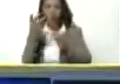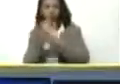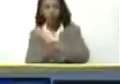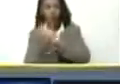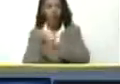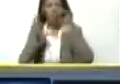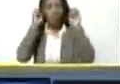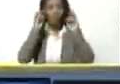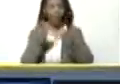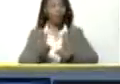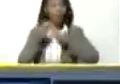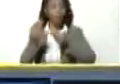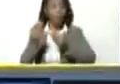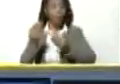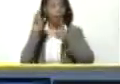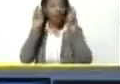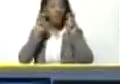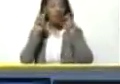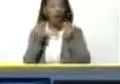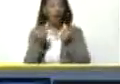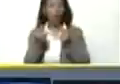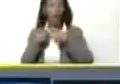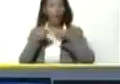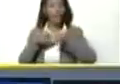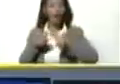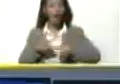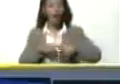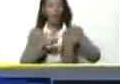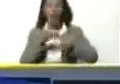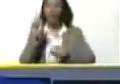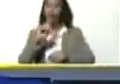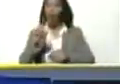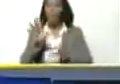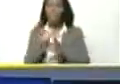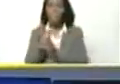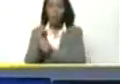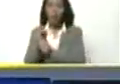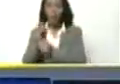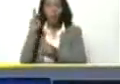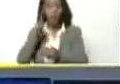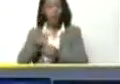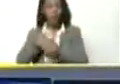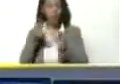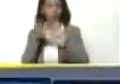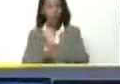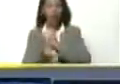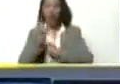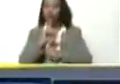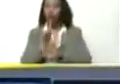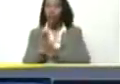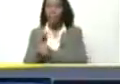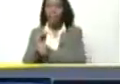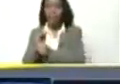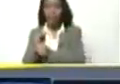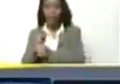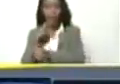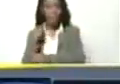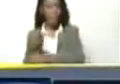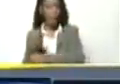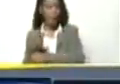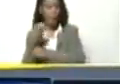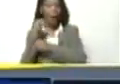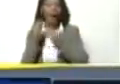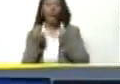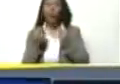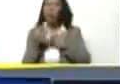tiene mucho que dar para la nueva economía diversificada, no dependiente del petróleo, no dependiente de la renta. Una